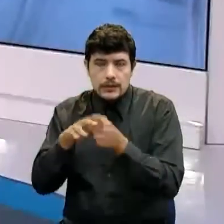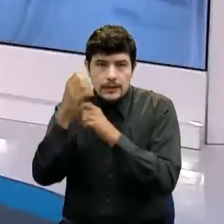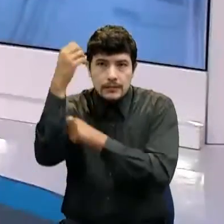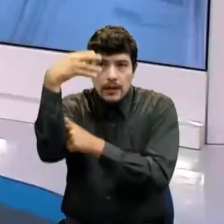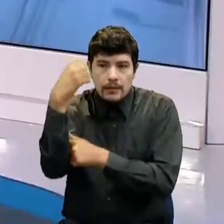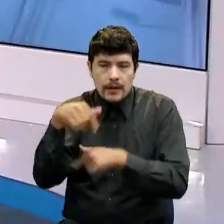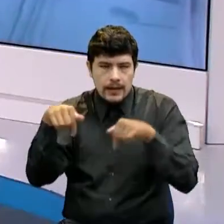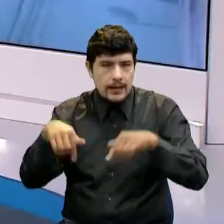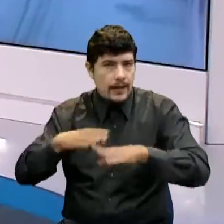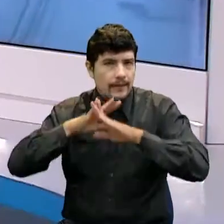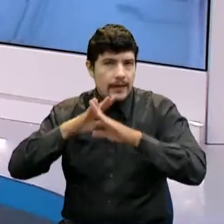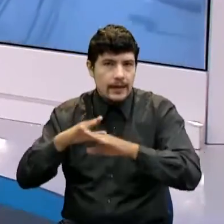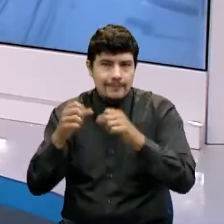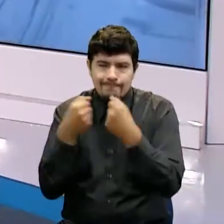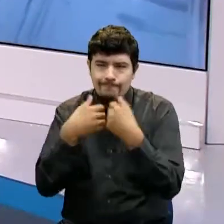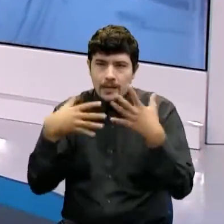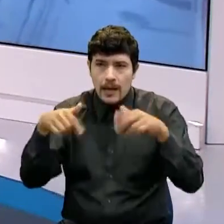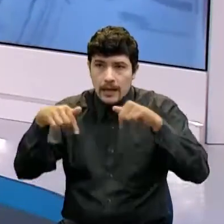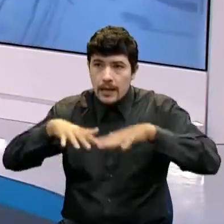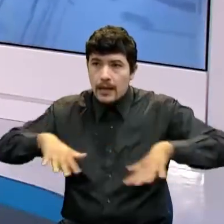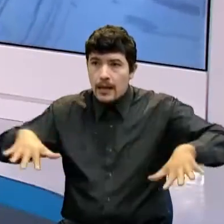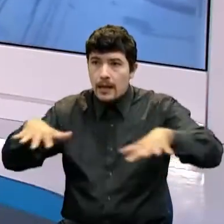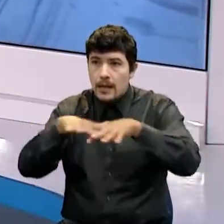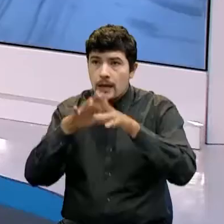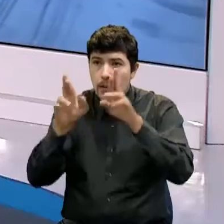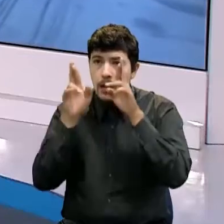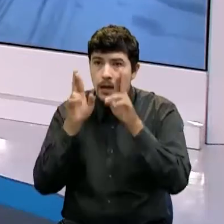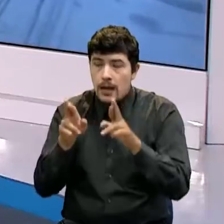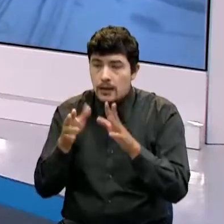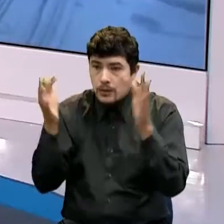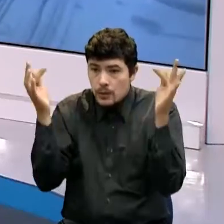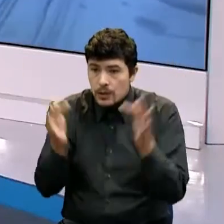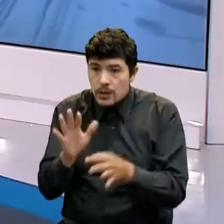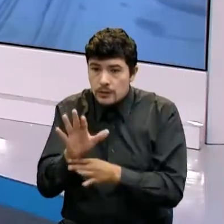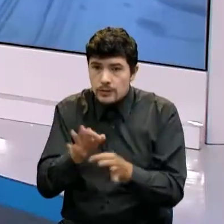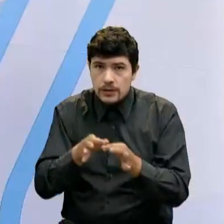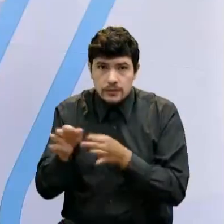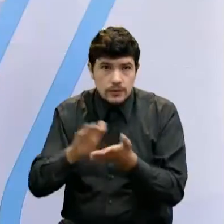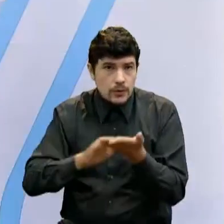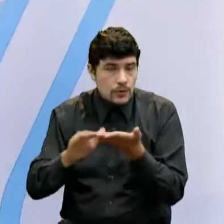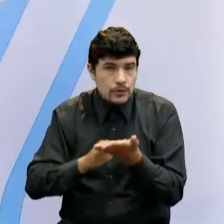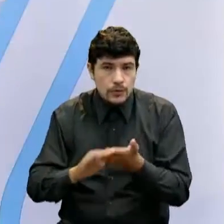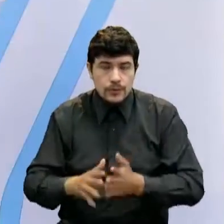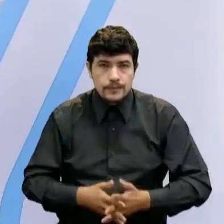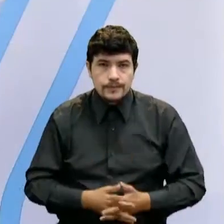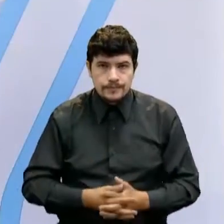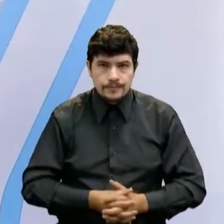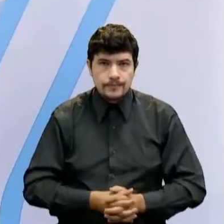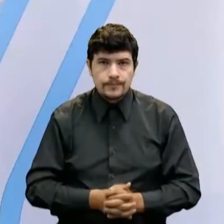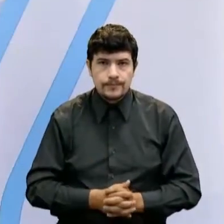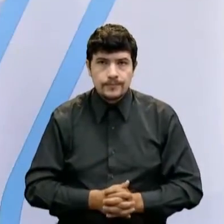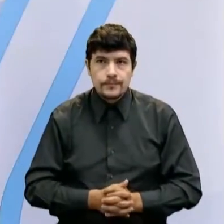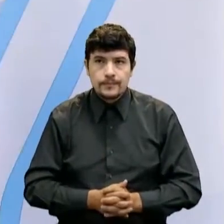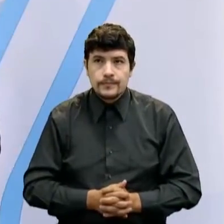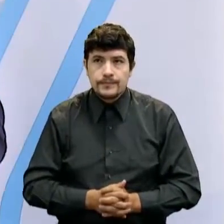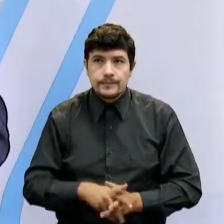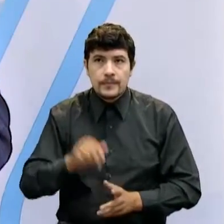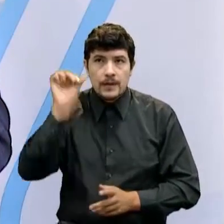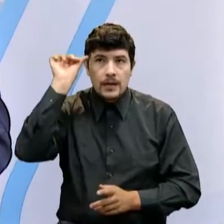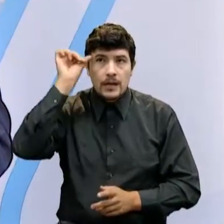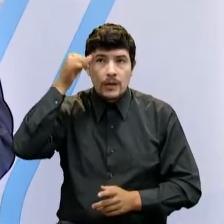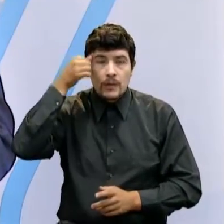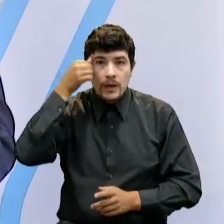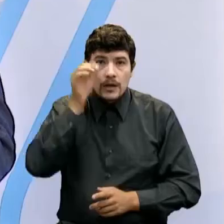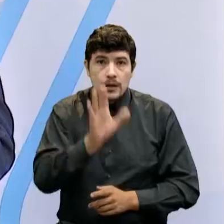en este sector. Y ojalá se haga el arreglo en la totalidad del municipio. Solución a los problemas de los semáforos en Piedecuesta. Y recuerden